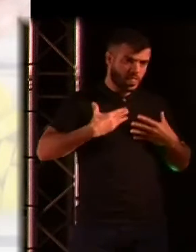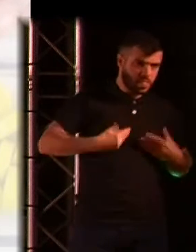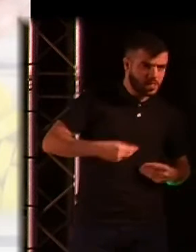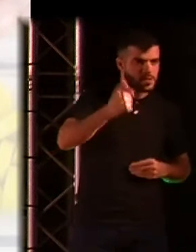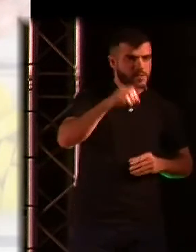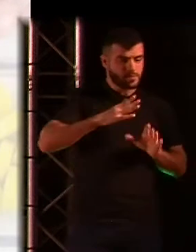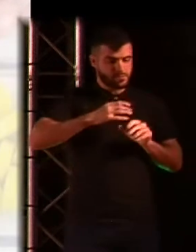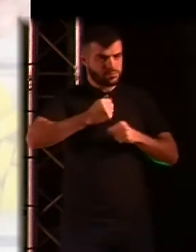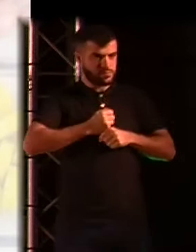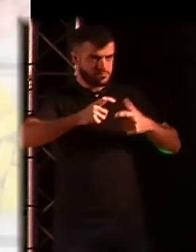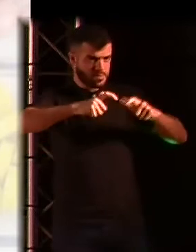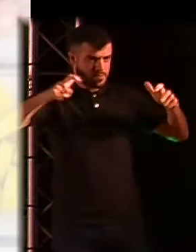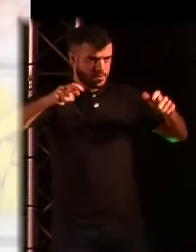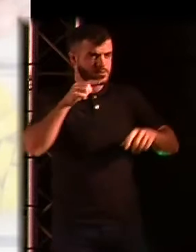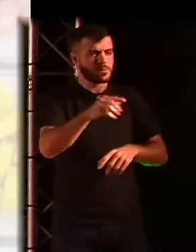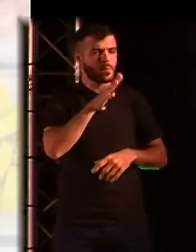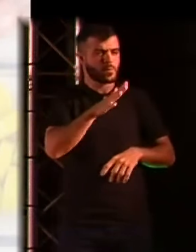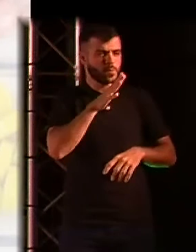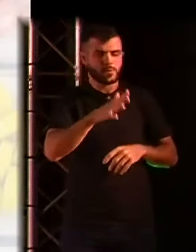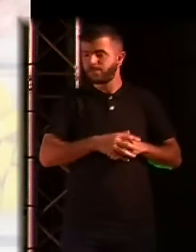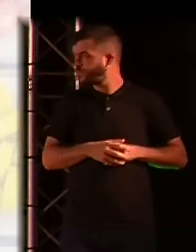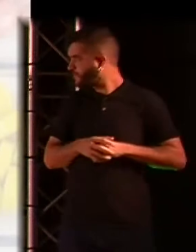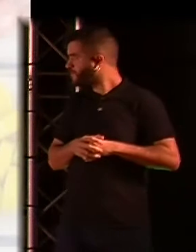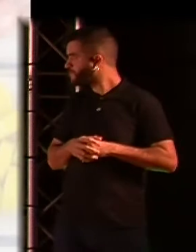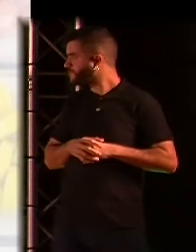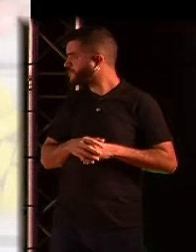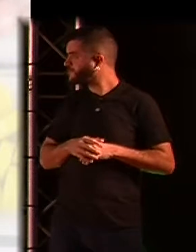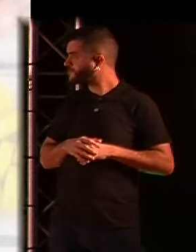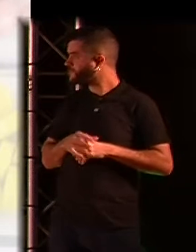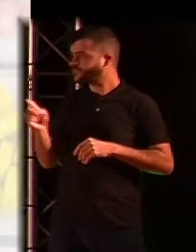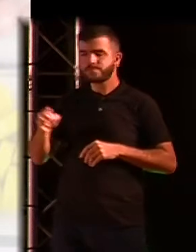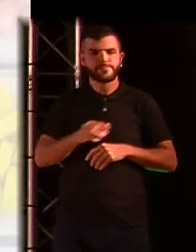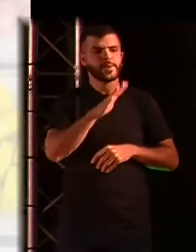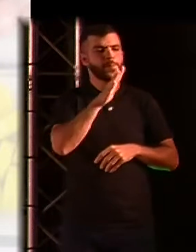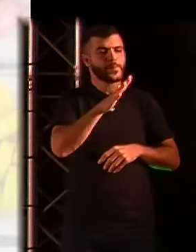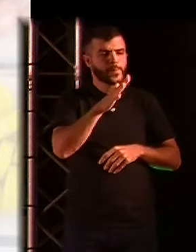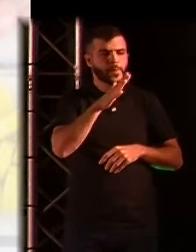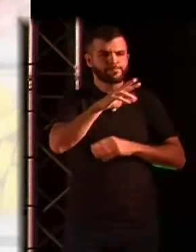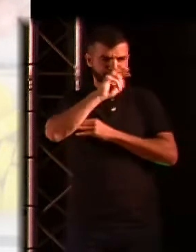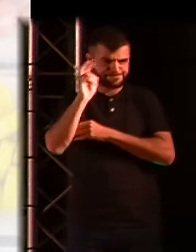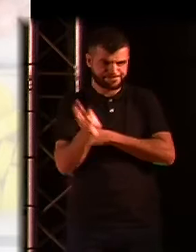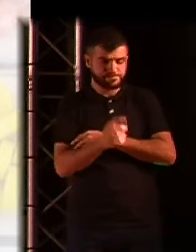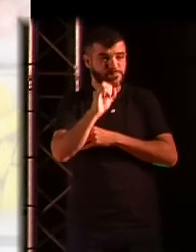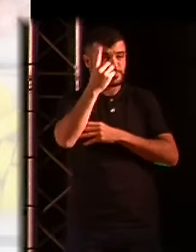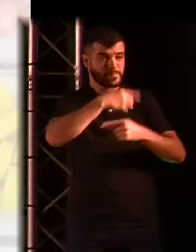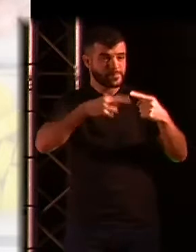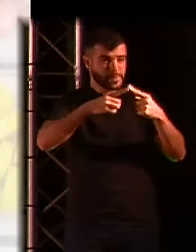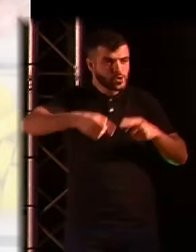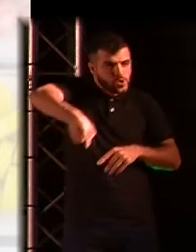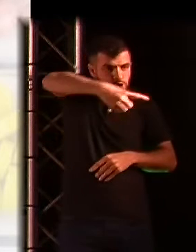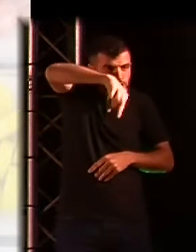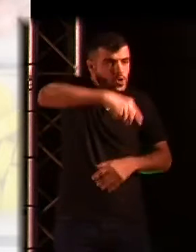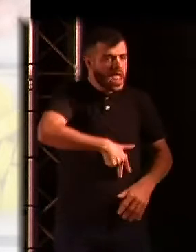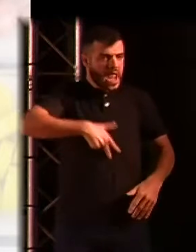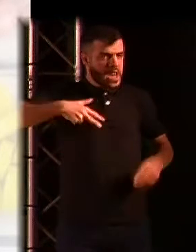¿Por qué ocurre esto? Ocurre por una serie de circunstancias. Por la impaciencia que tenemos en